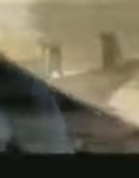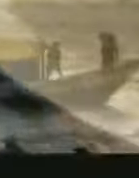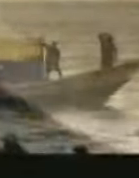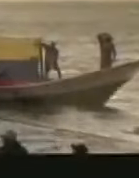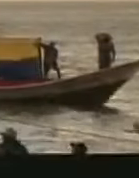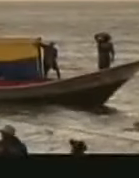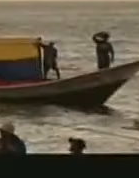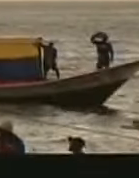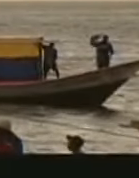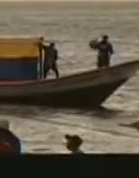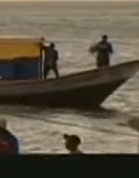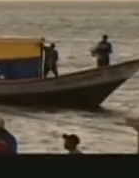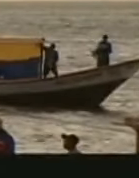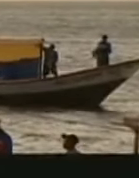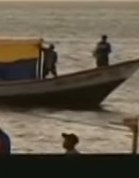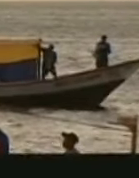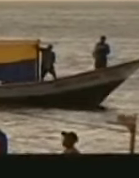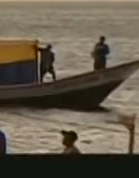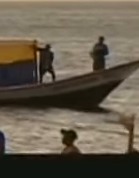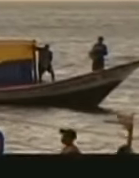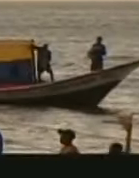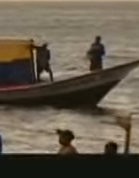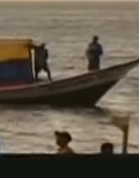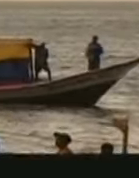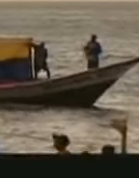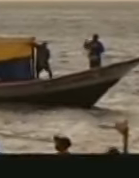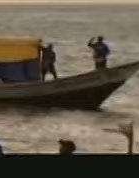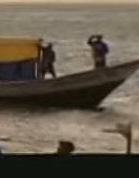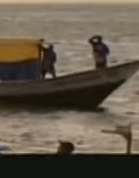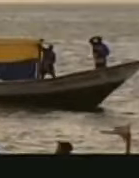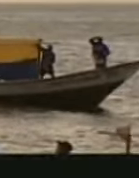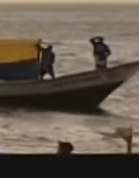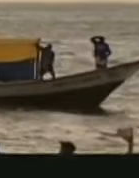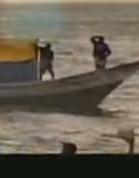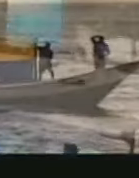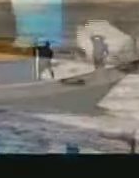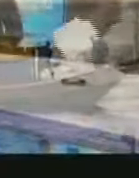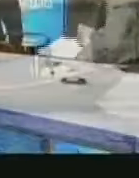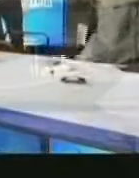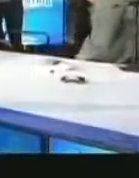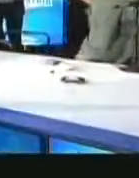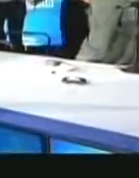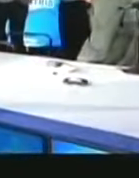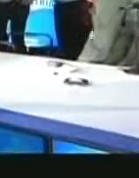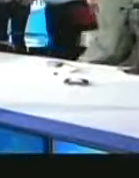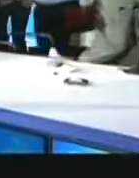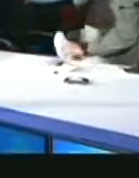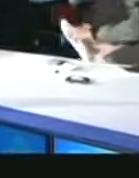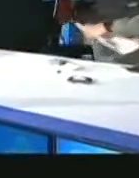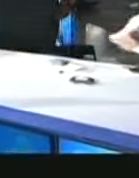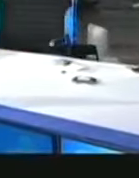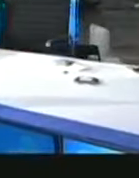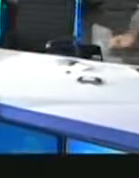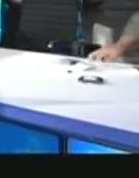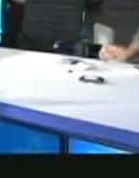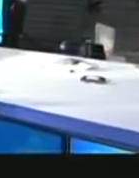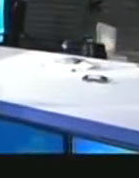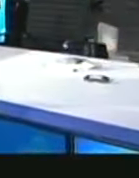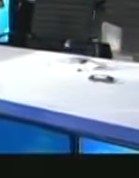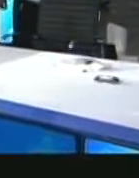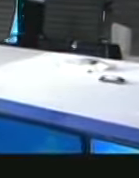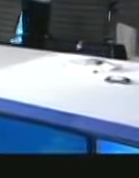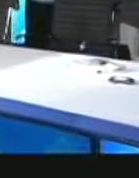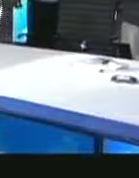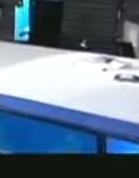sol. Yo soy de aquí, de la empanadita de castor. Yo soy de aquí, soy cacao